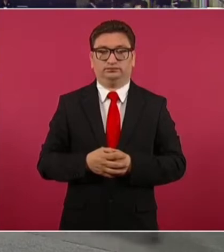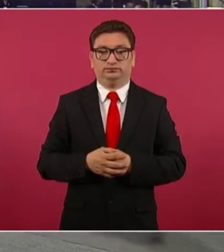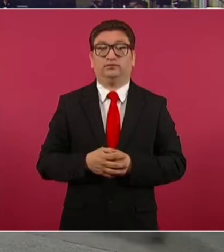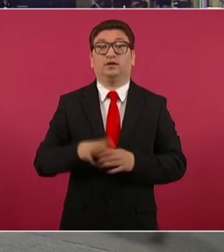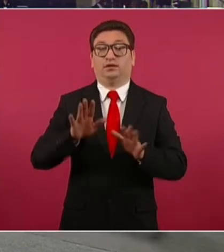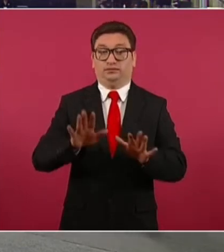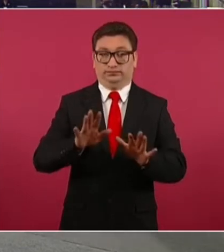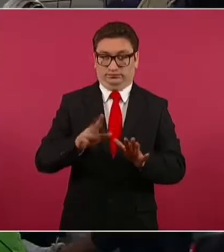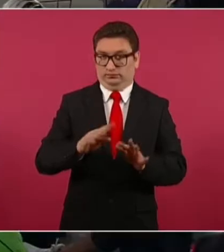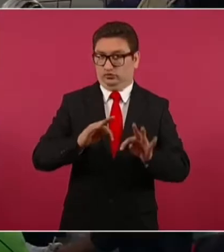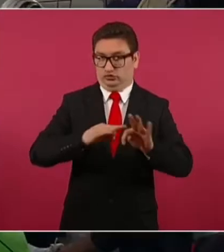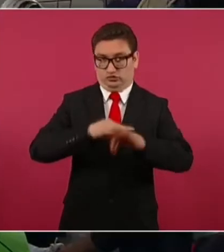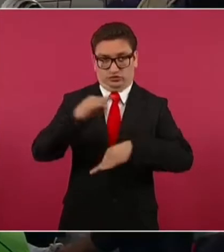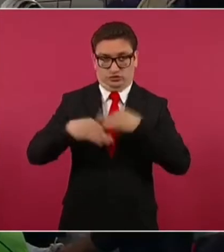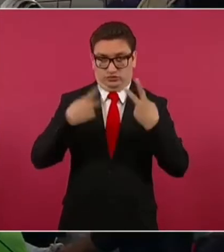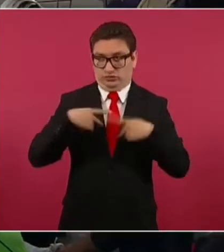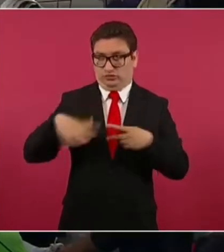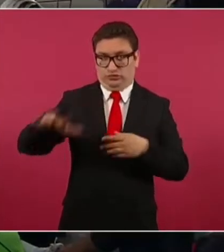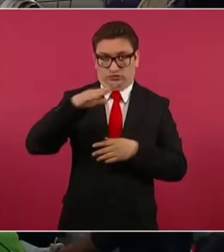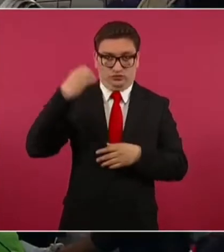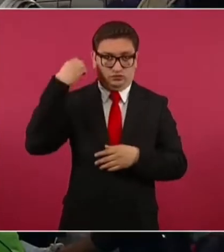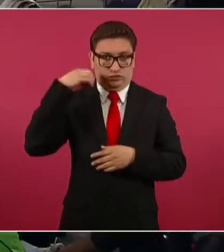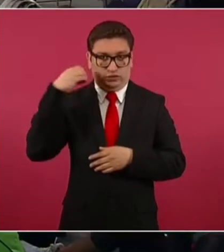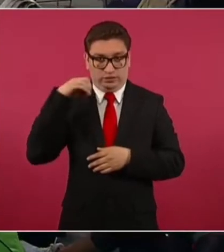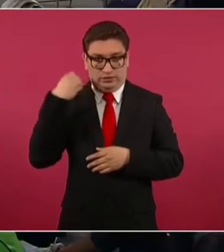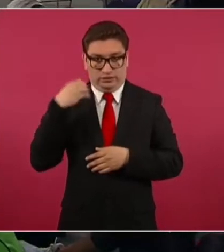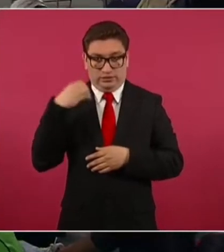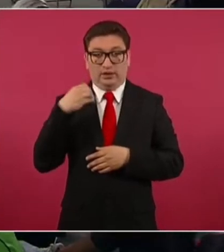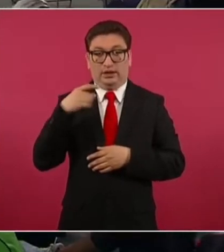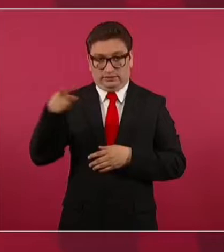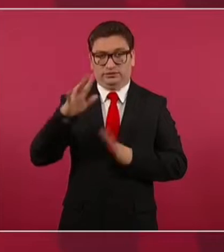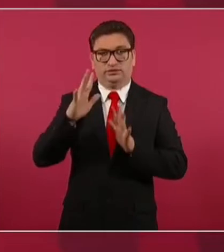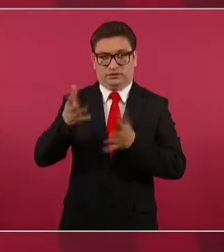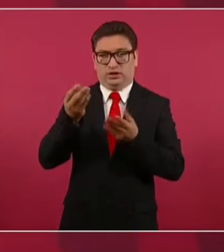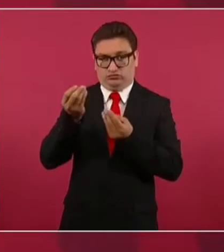A todos los damnificados de Oaxaca ya se les entregó